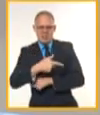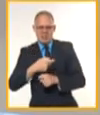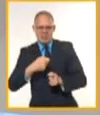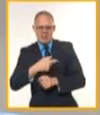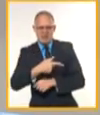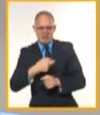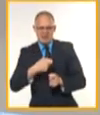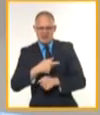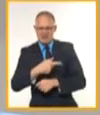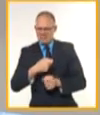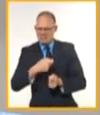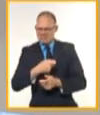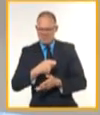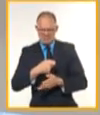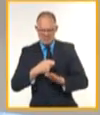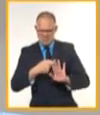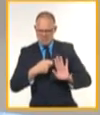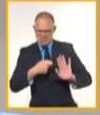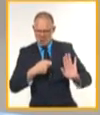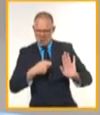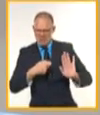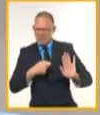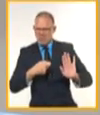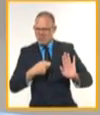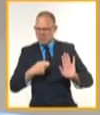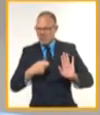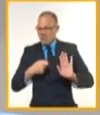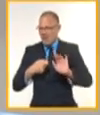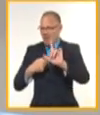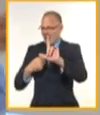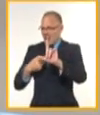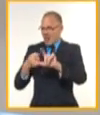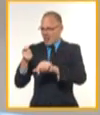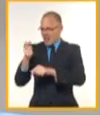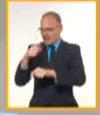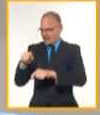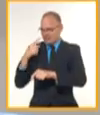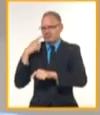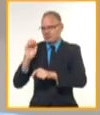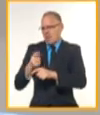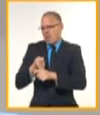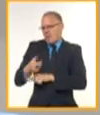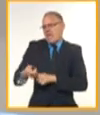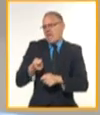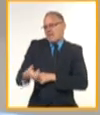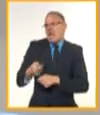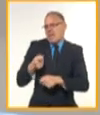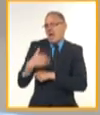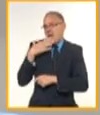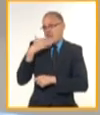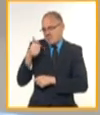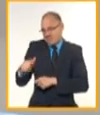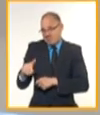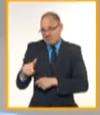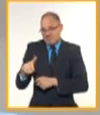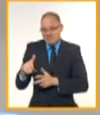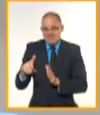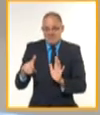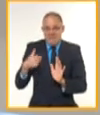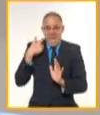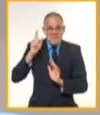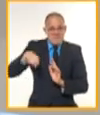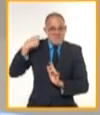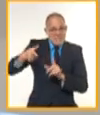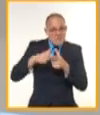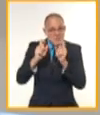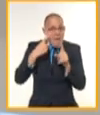de Trump. Esperemos a ver qué pasa mañana en esta sesión conjunta del Congreso para escuchar al presidente, y hay que